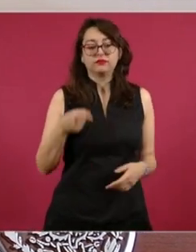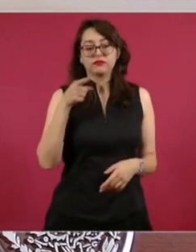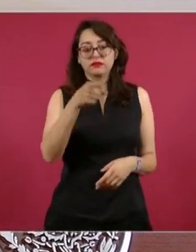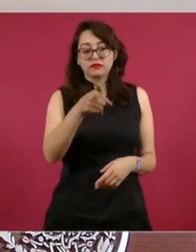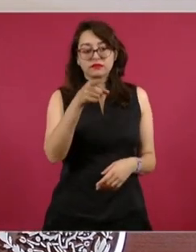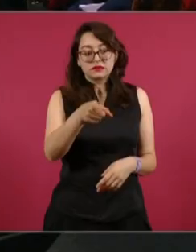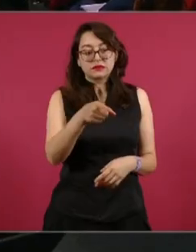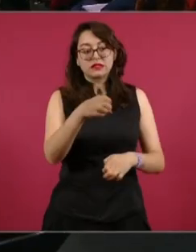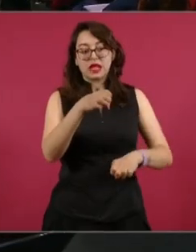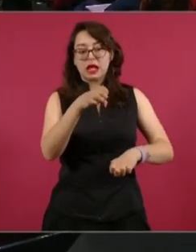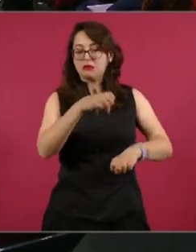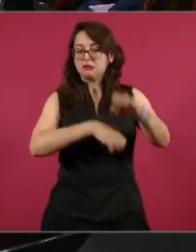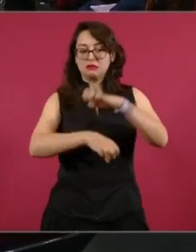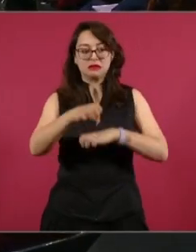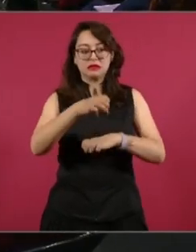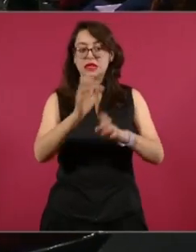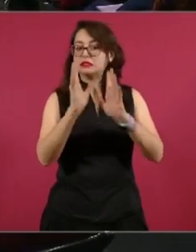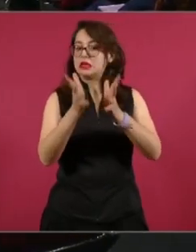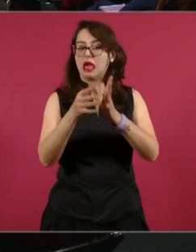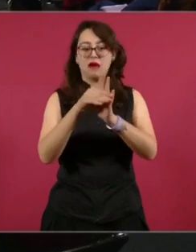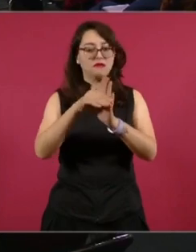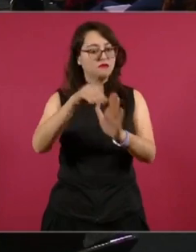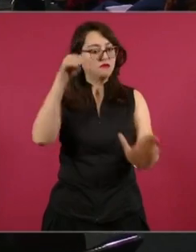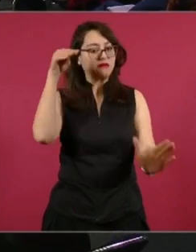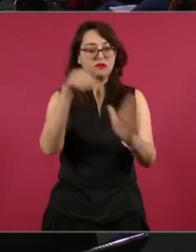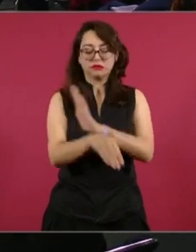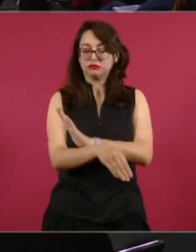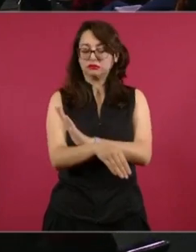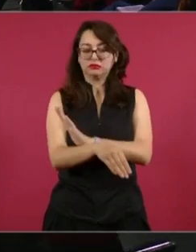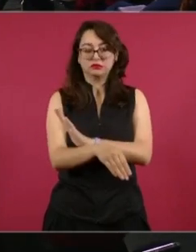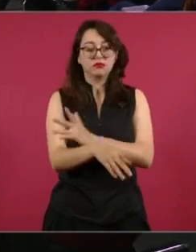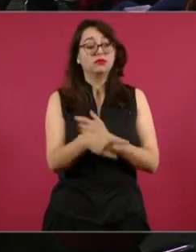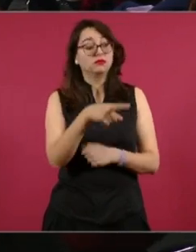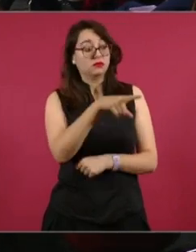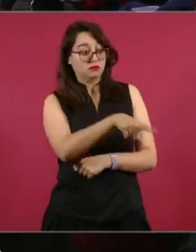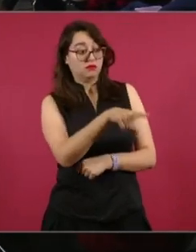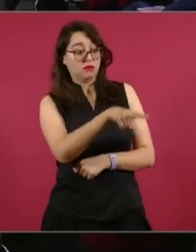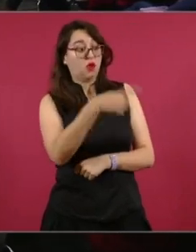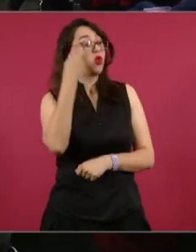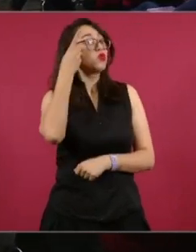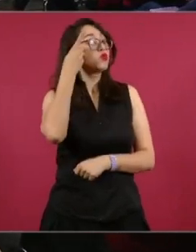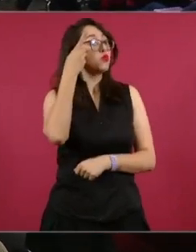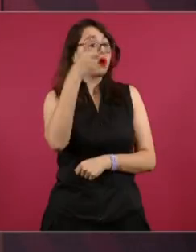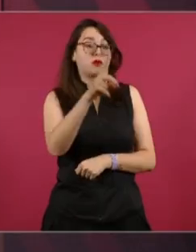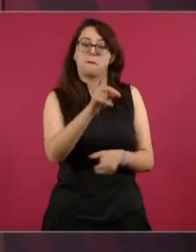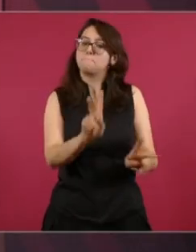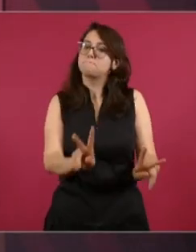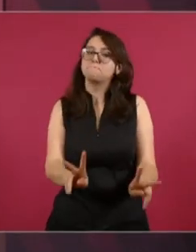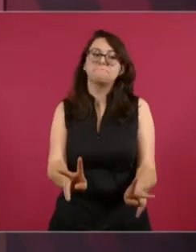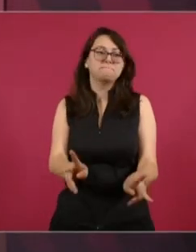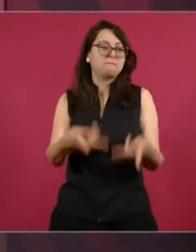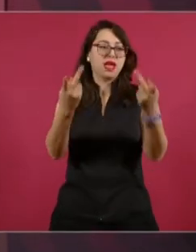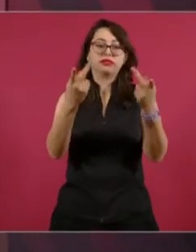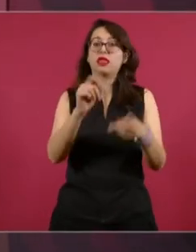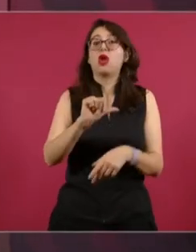que quiera participar, si los que tienen las acciones,